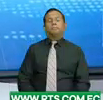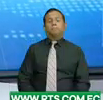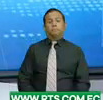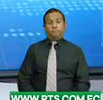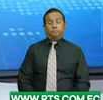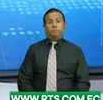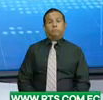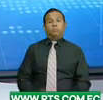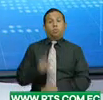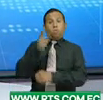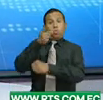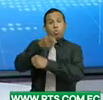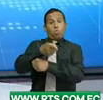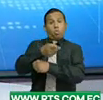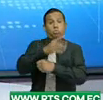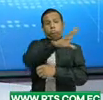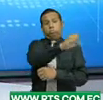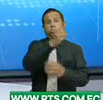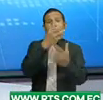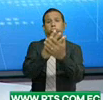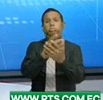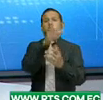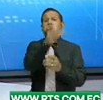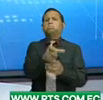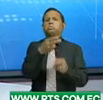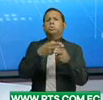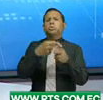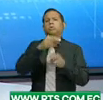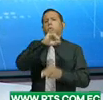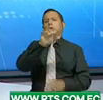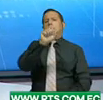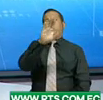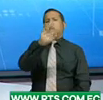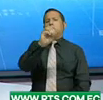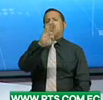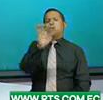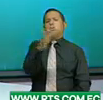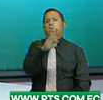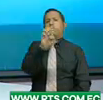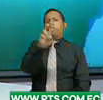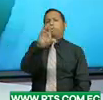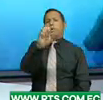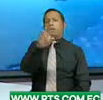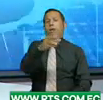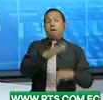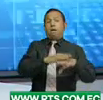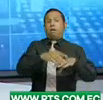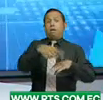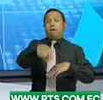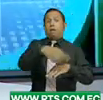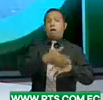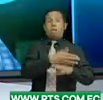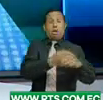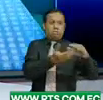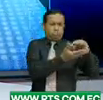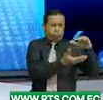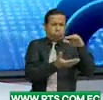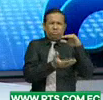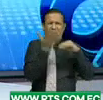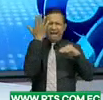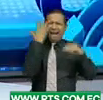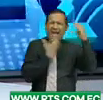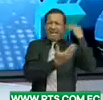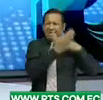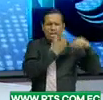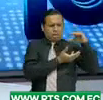Y dictan orden de prisión contra Jacobo Bucaram por el presunto delito de tráfico de bienes patrimoniales. Además, el juez Juan Carlos Terán